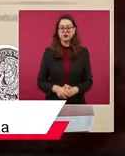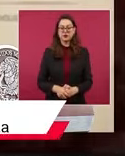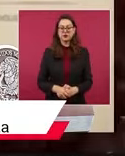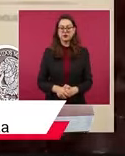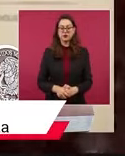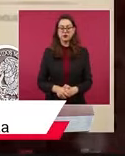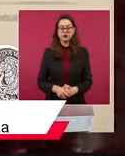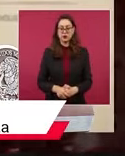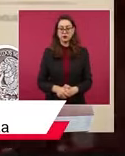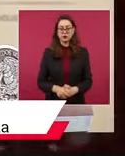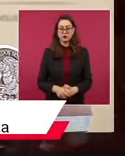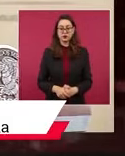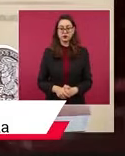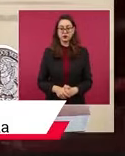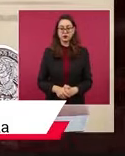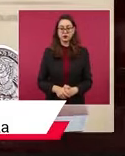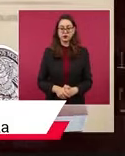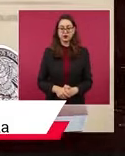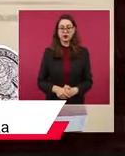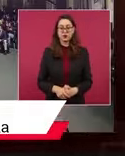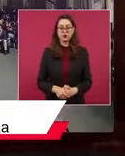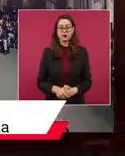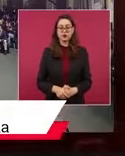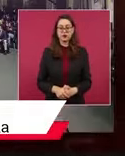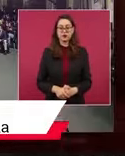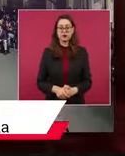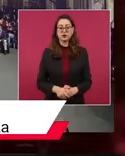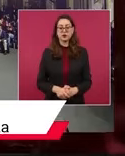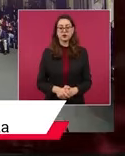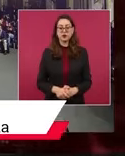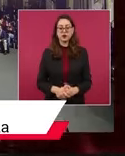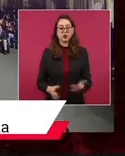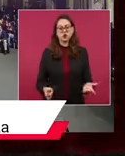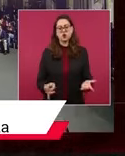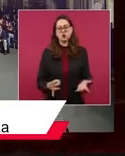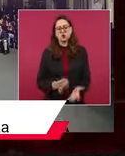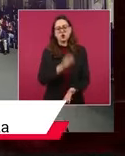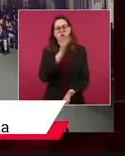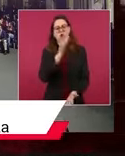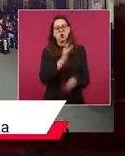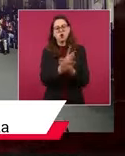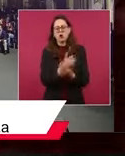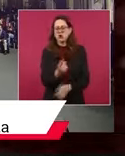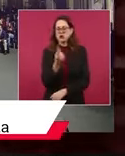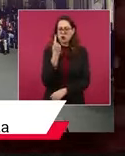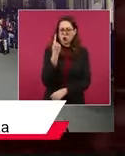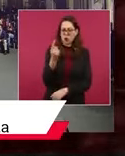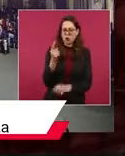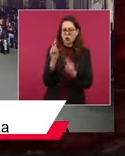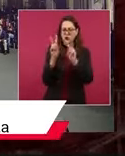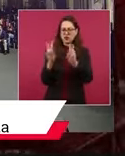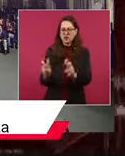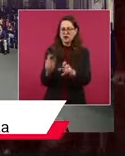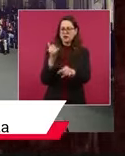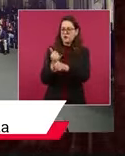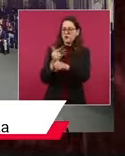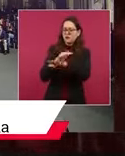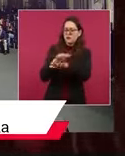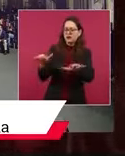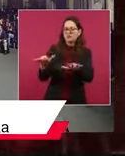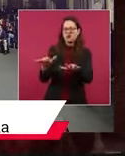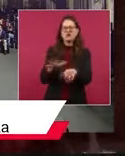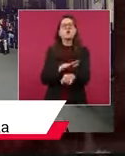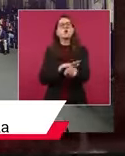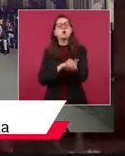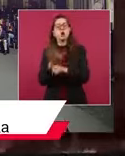podríamos decir que principal, pues el caso de Genaro García Luna, por todas estas implicaciones de las que ya hablábamos hace un momento, implicaciones